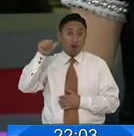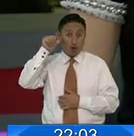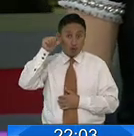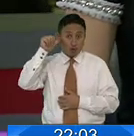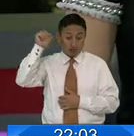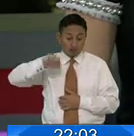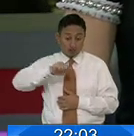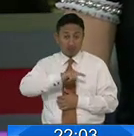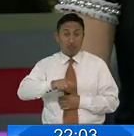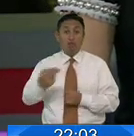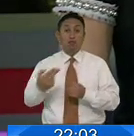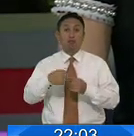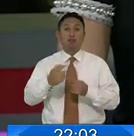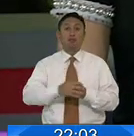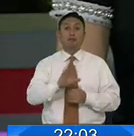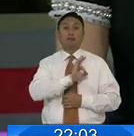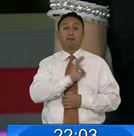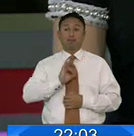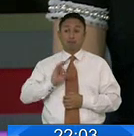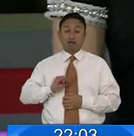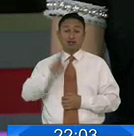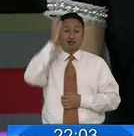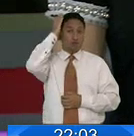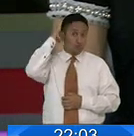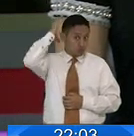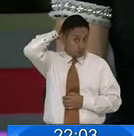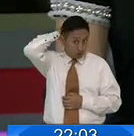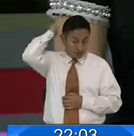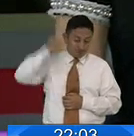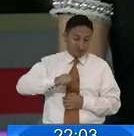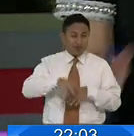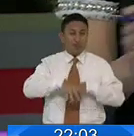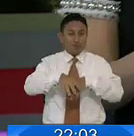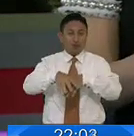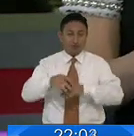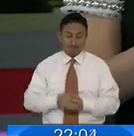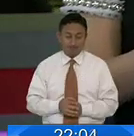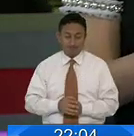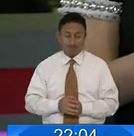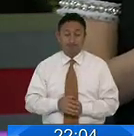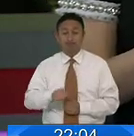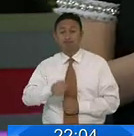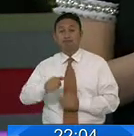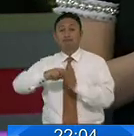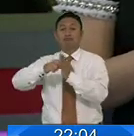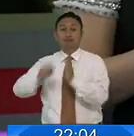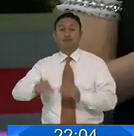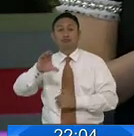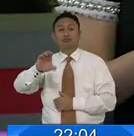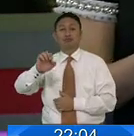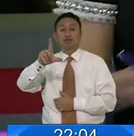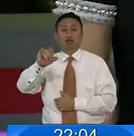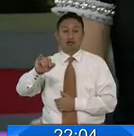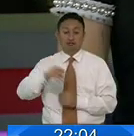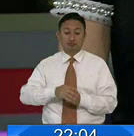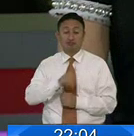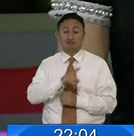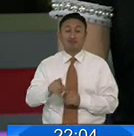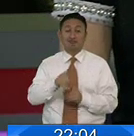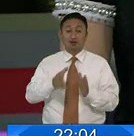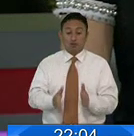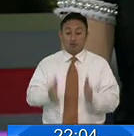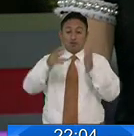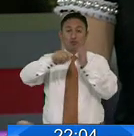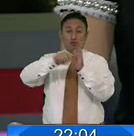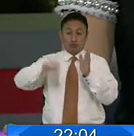participación de paola pabón y virgilio hernández durante las protestas mientras que el contralor pablos el y dijo que el atentado a la contraloría